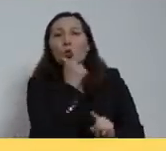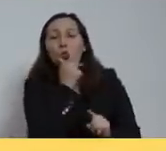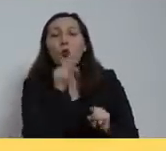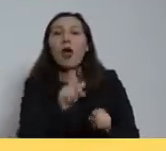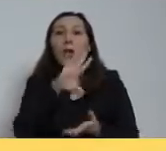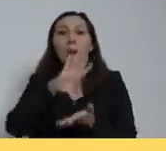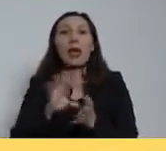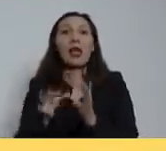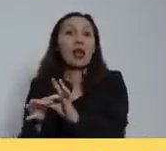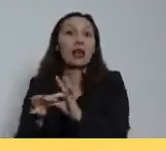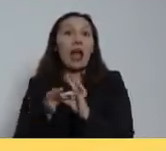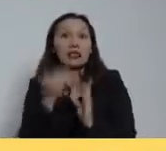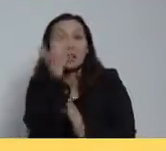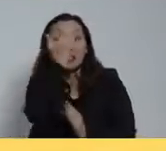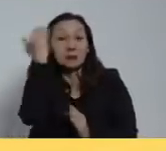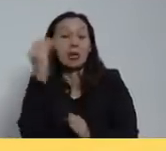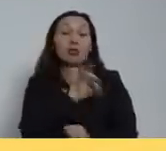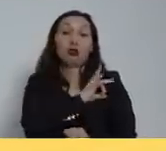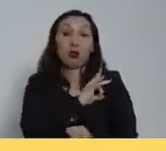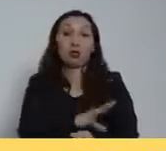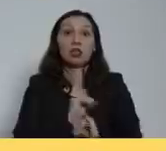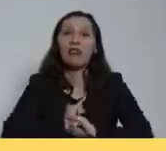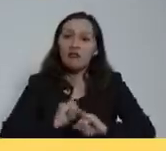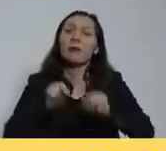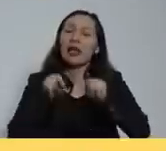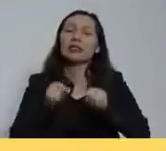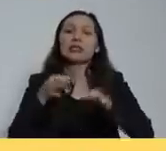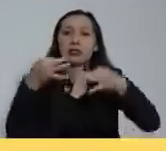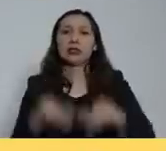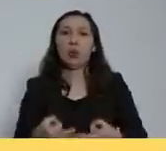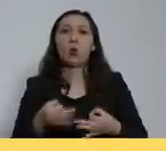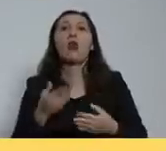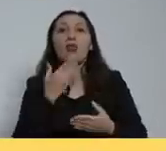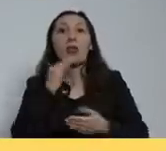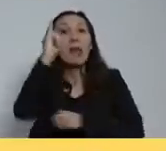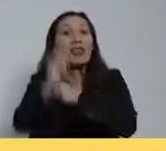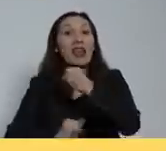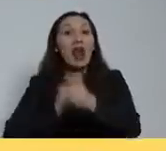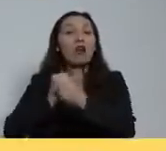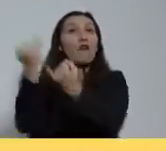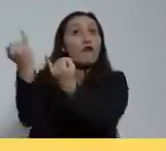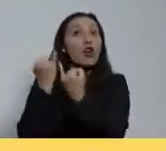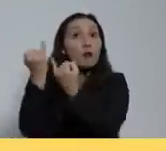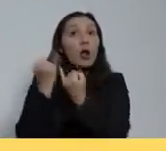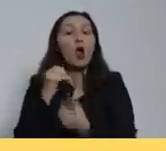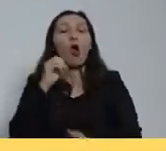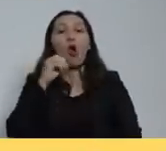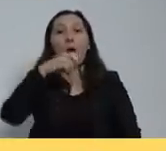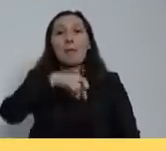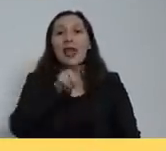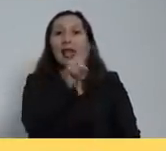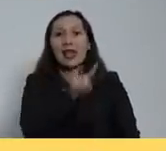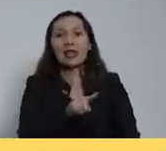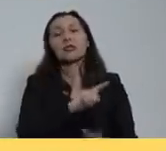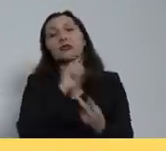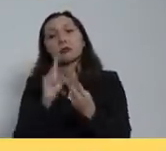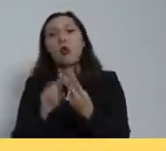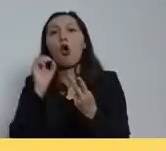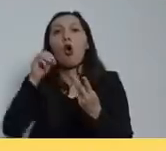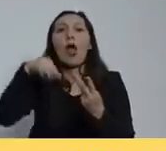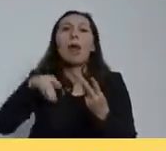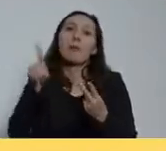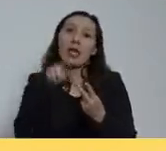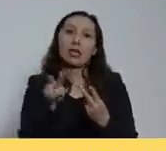país, gracias a nuestros expertos nacionales y a través de las agencias internacionales, OPS y